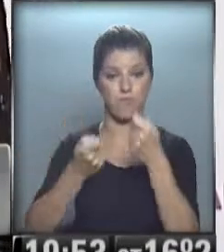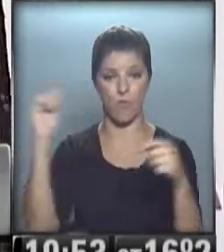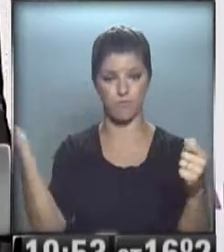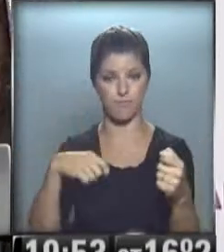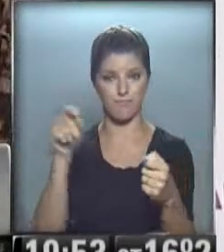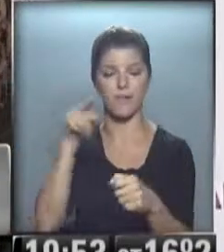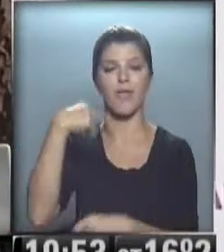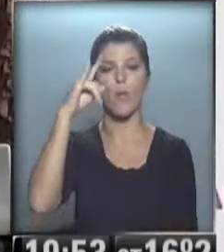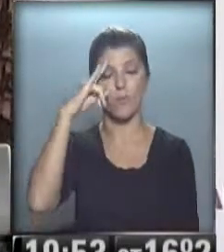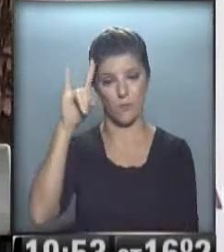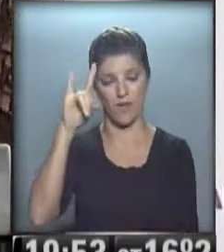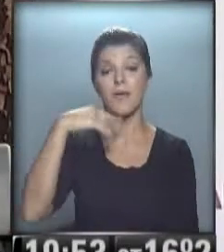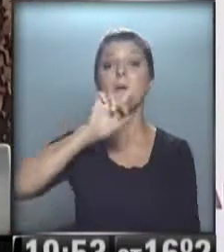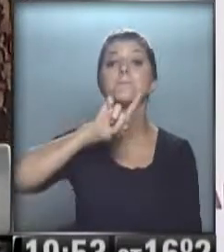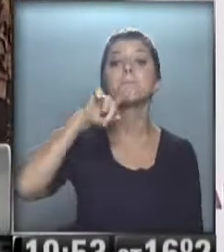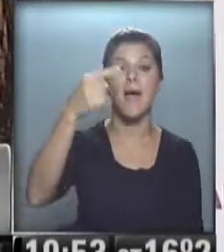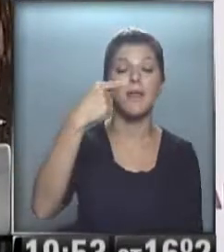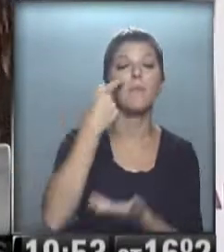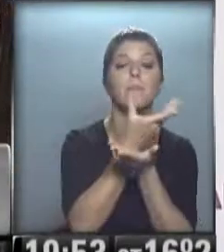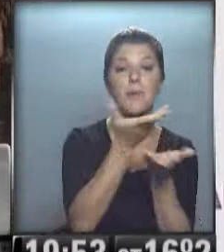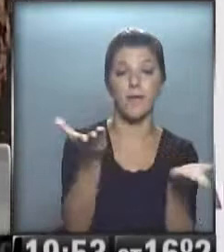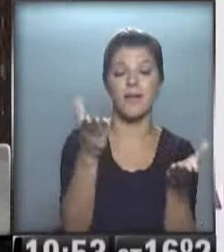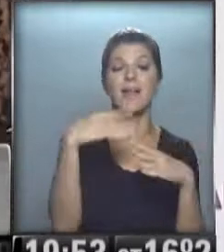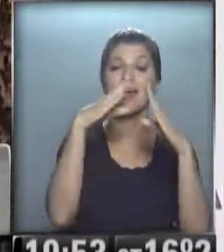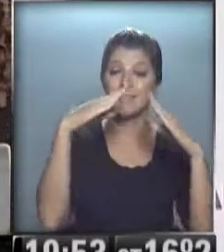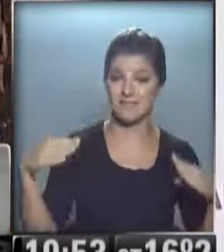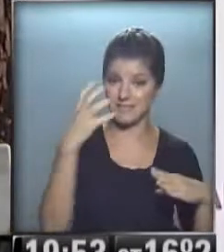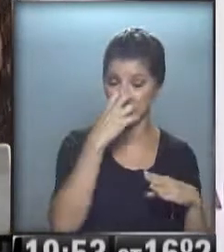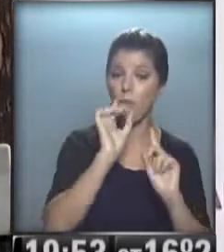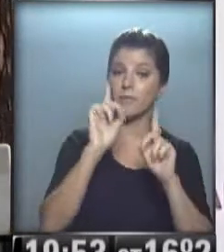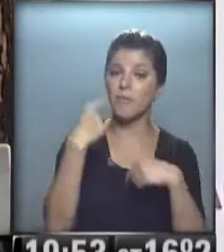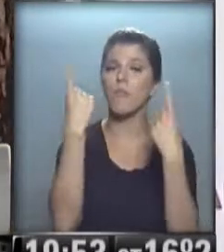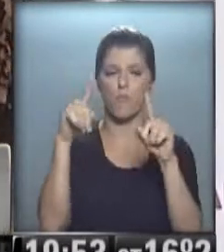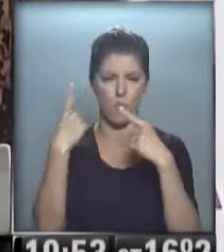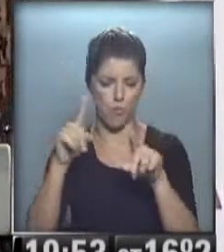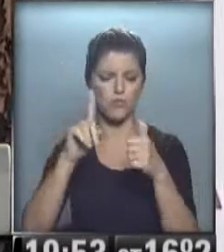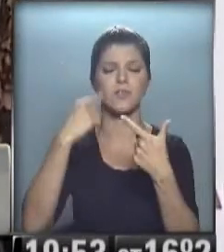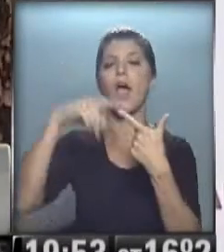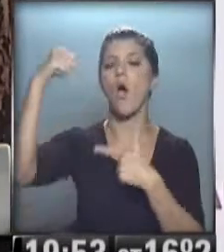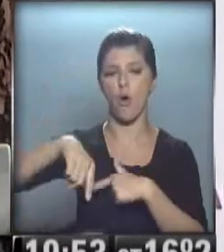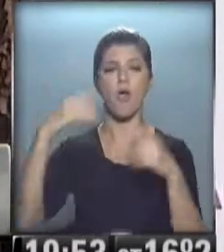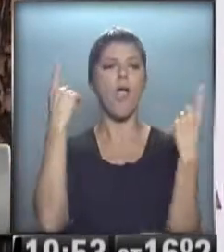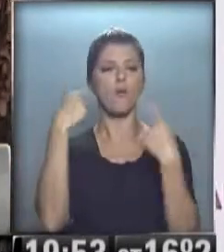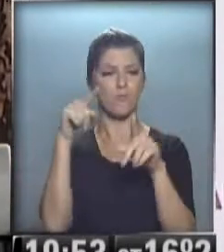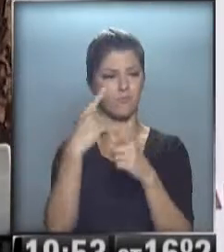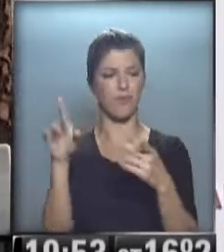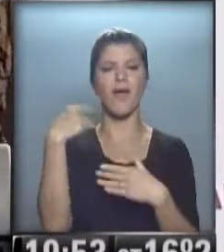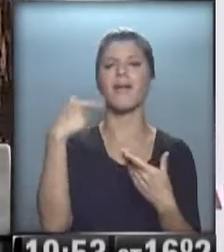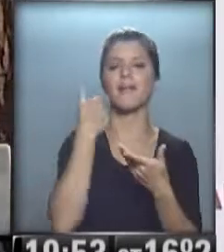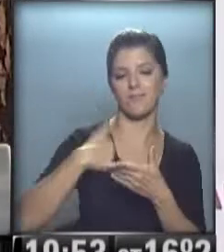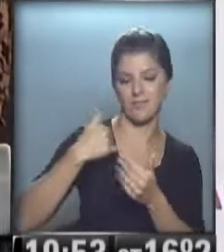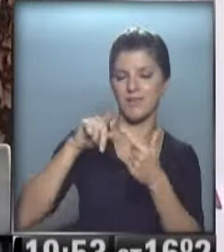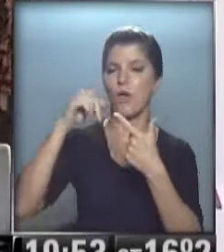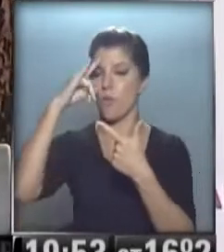trasnochada. Mañana será oportunidad para ver el circo Barlovento, pero también hay mucho de música. Hoy hubo shows de Argentina, de Uruguay.